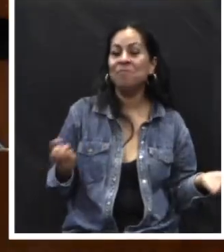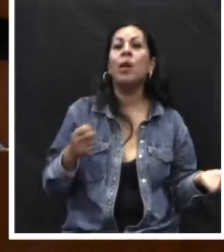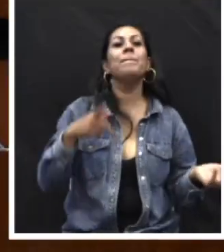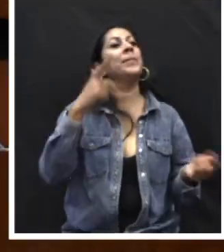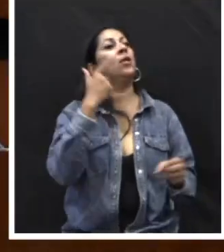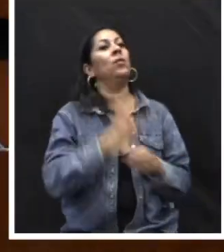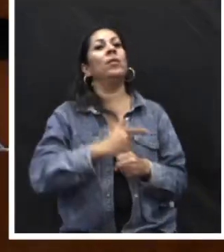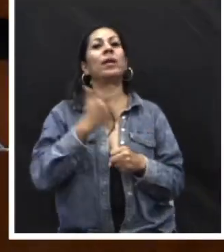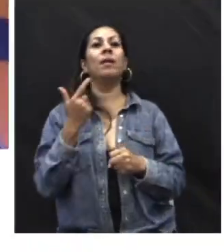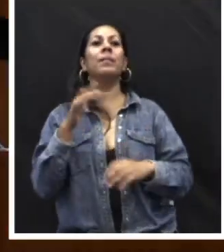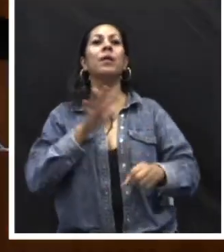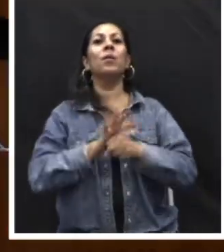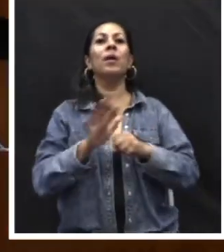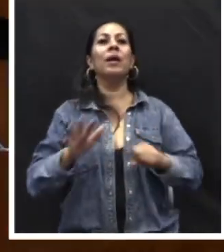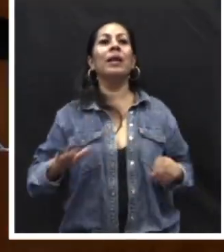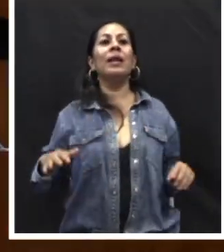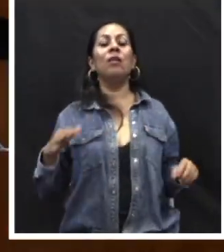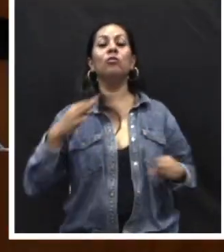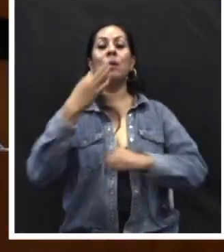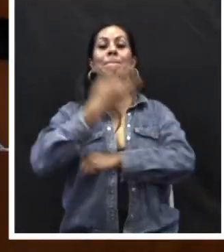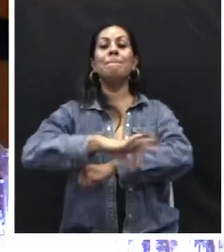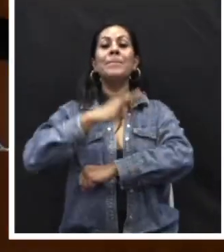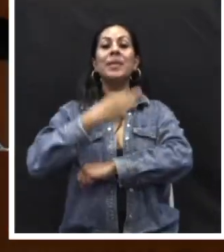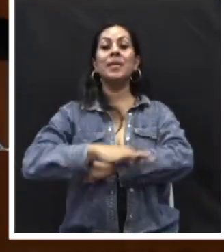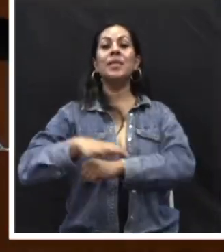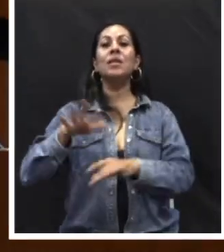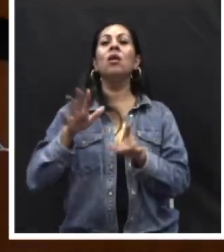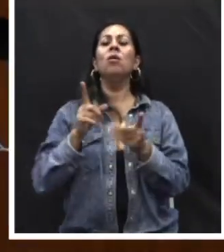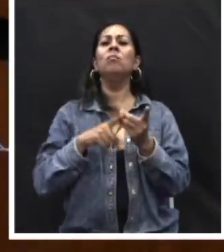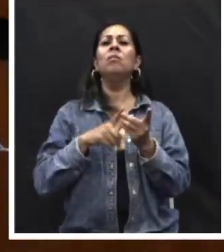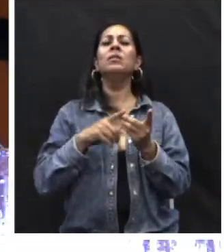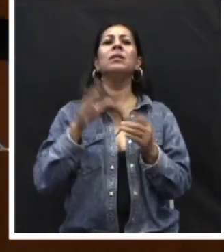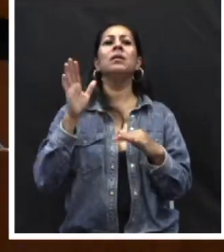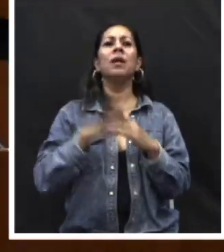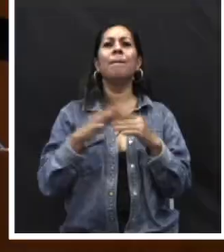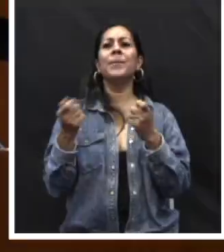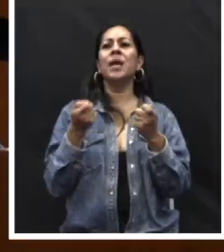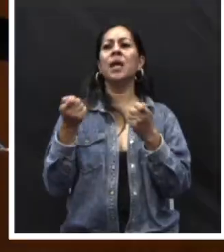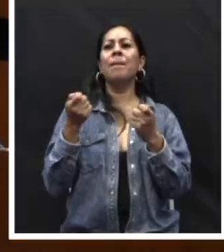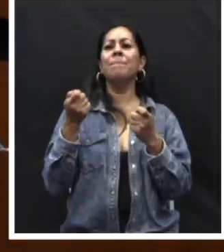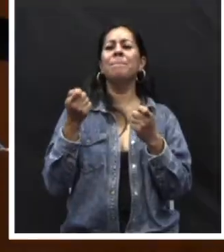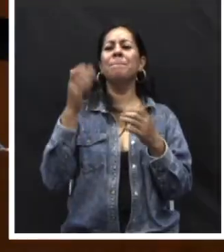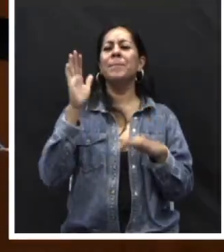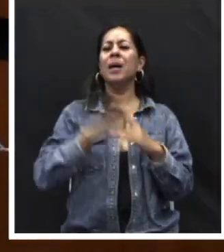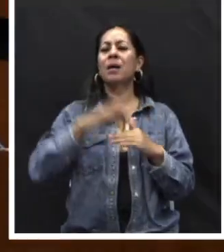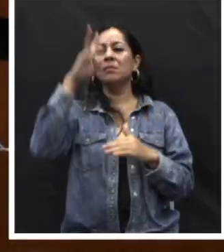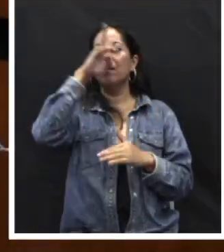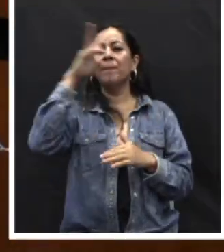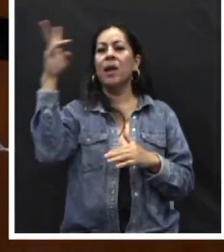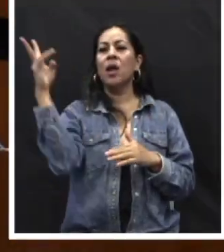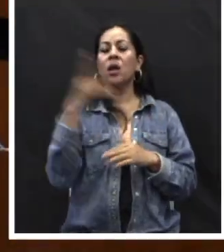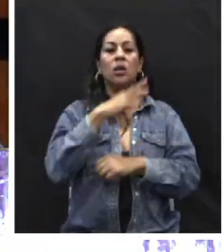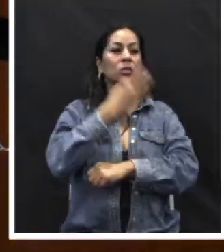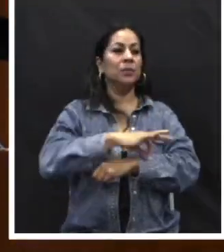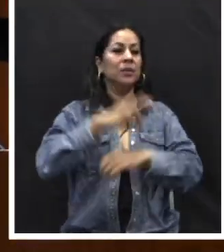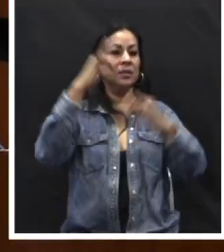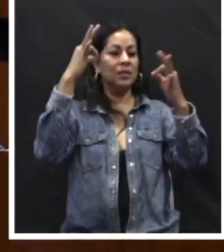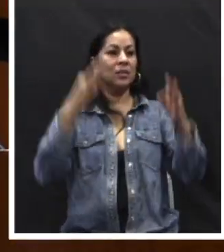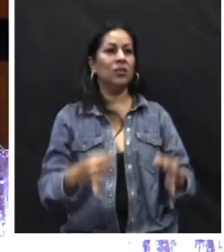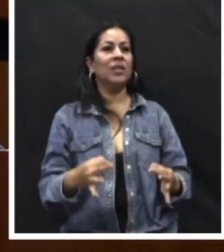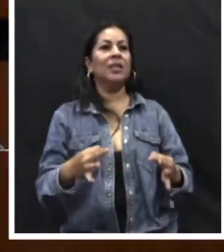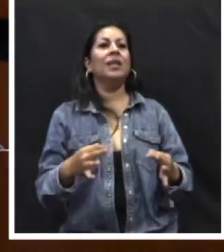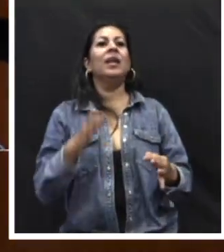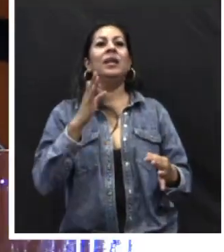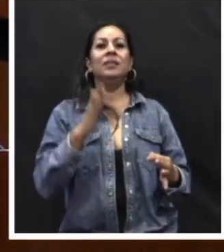lo más grave está en los transitorios, donde se concentró la maniobra más oscura. Los transitorios